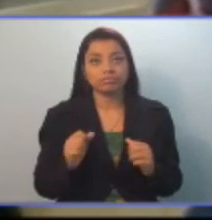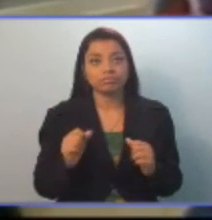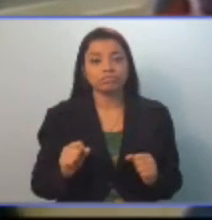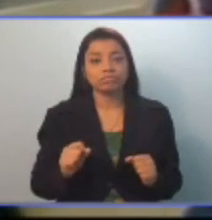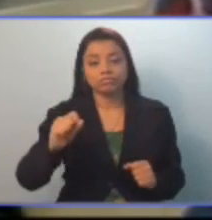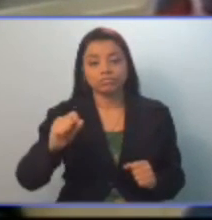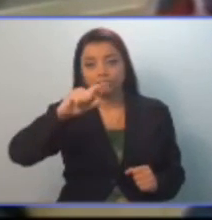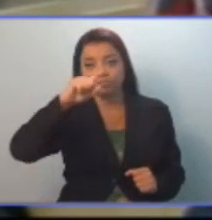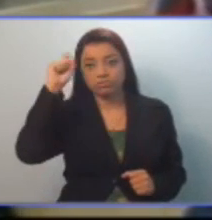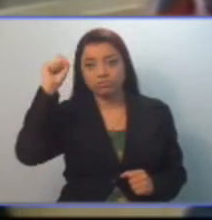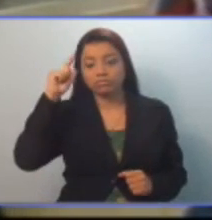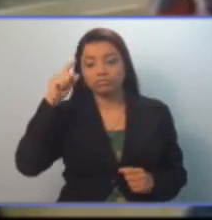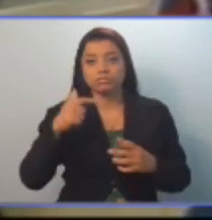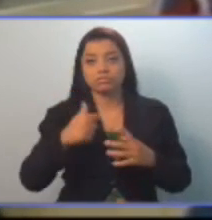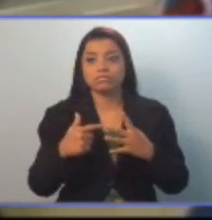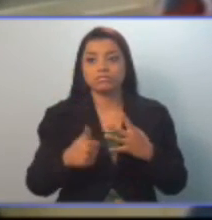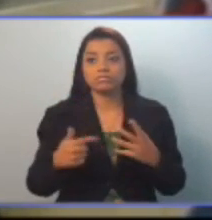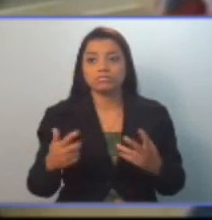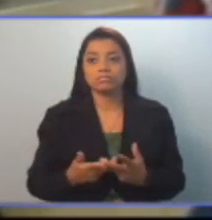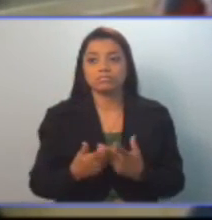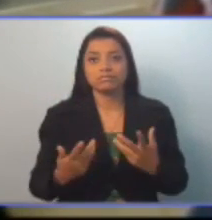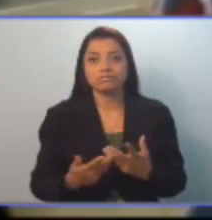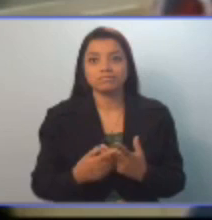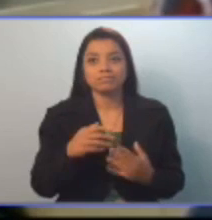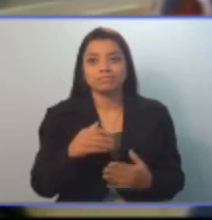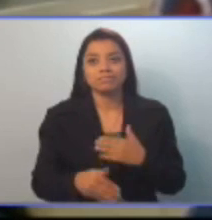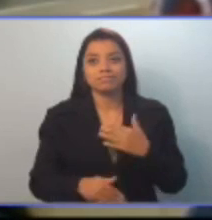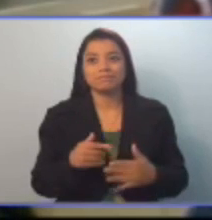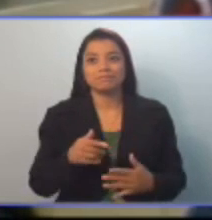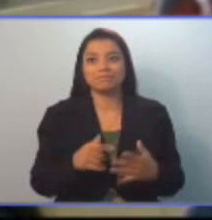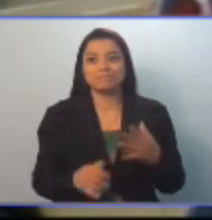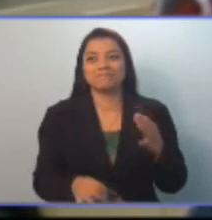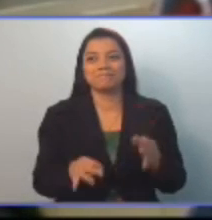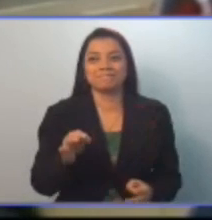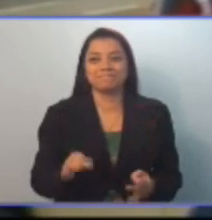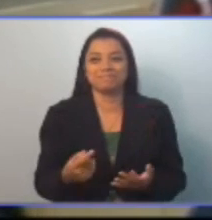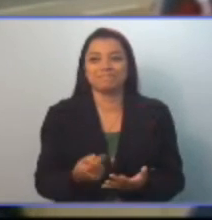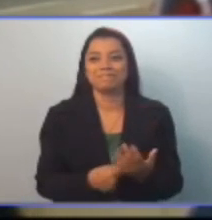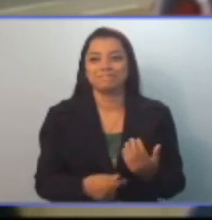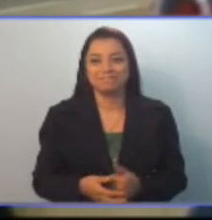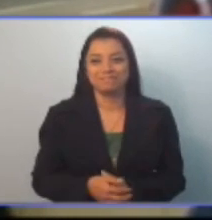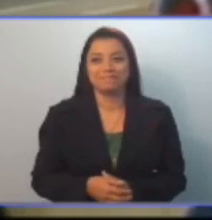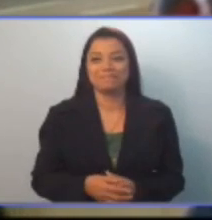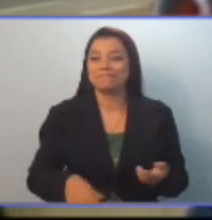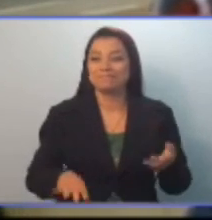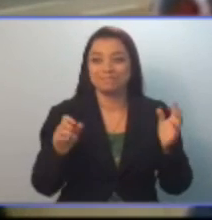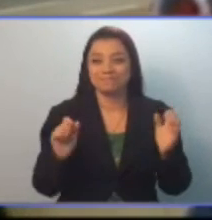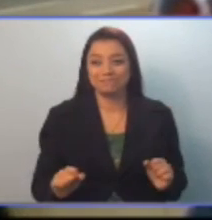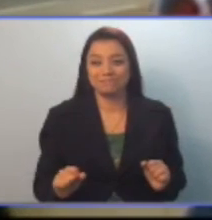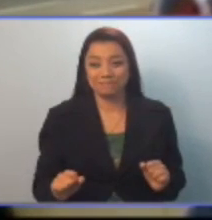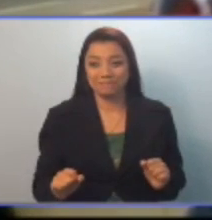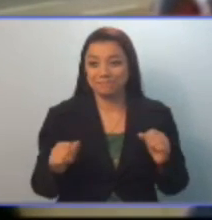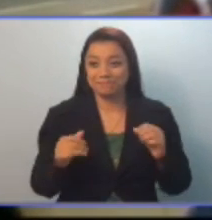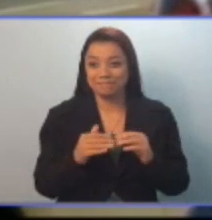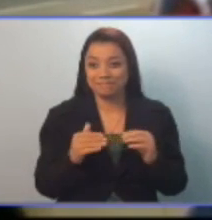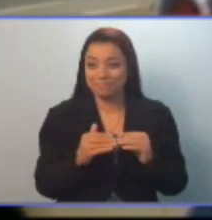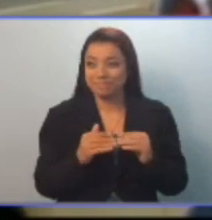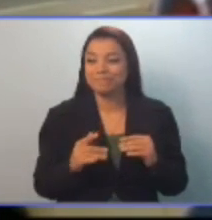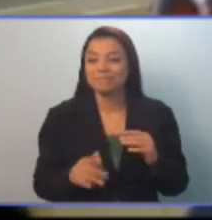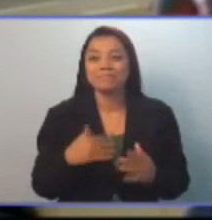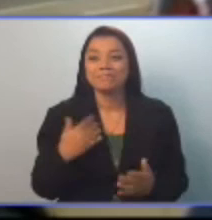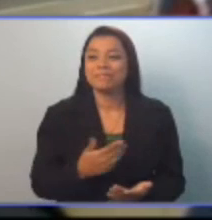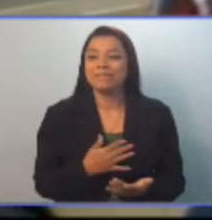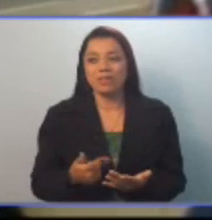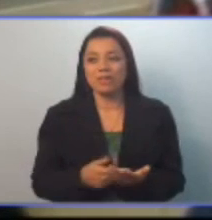en una ley de investigación judicial que permita hacer un mejor proceso en el caso de investigación de los jueces en nuestro